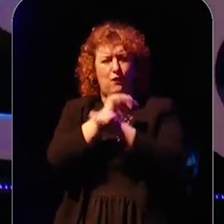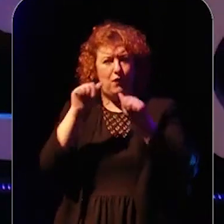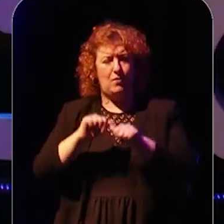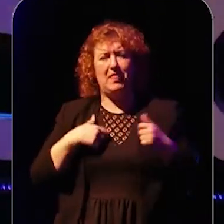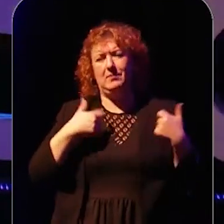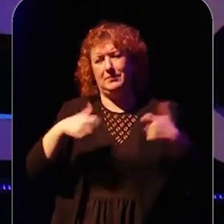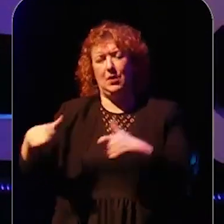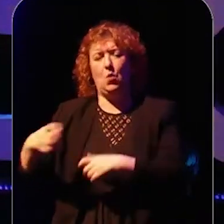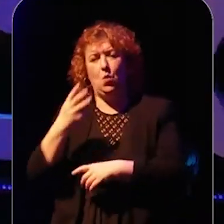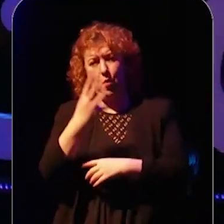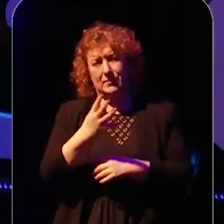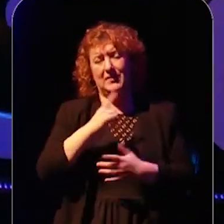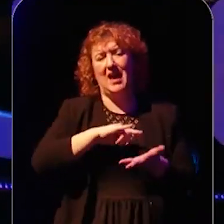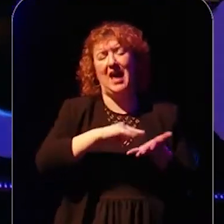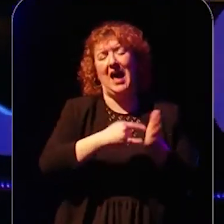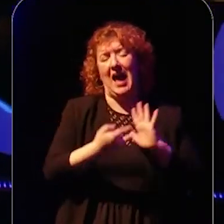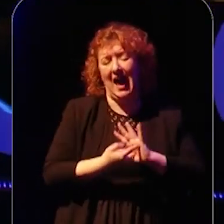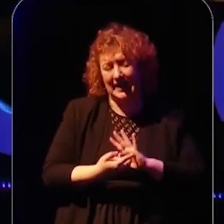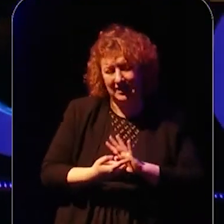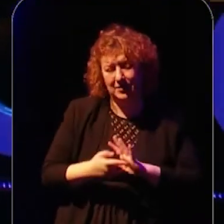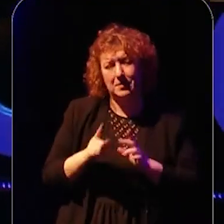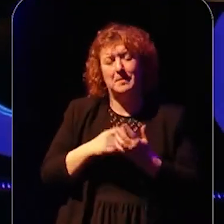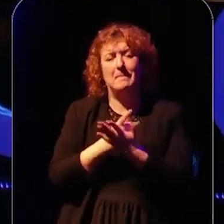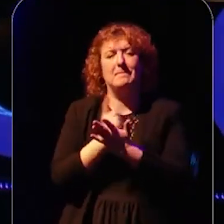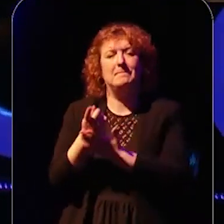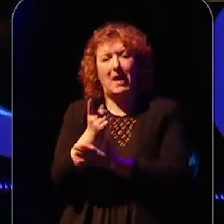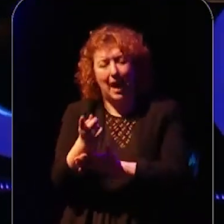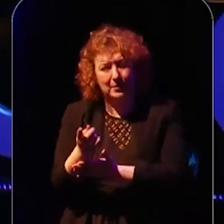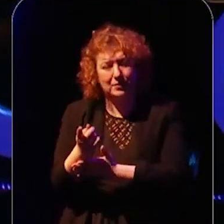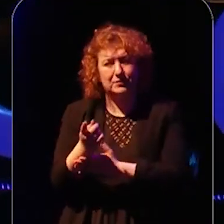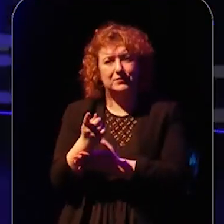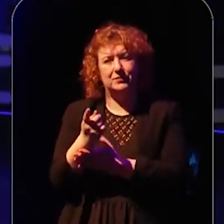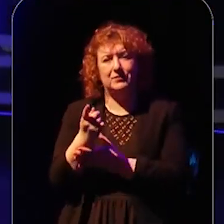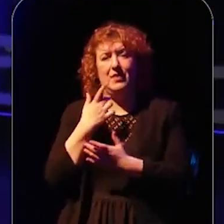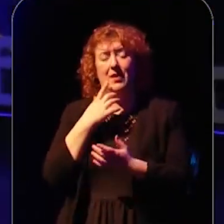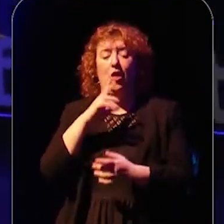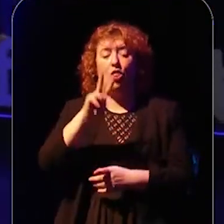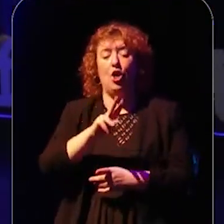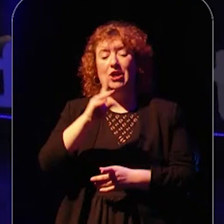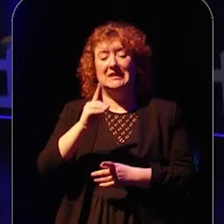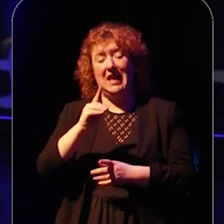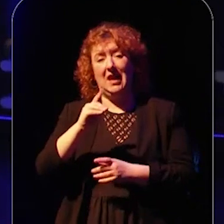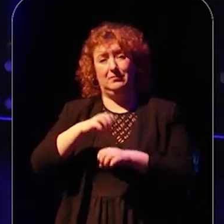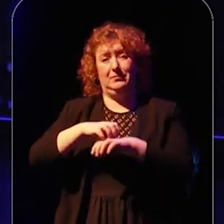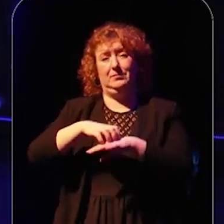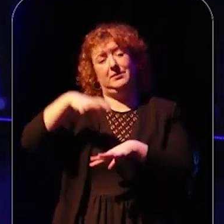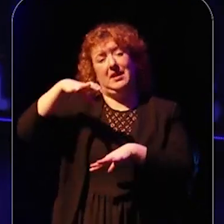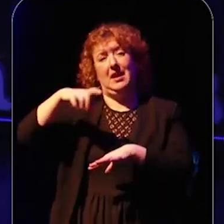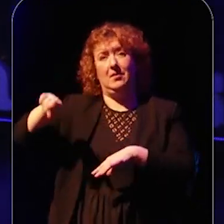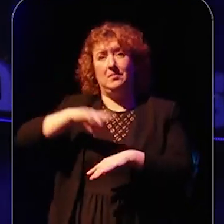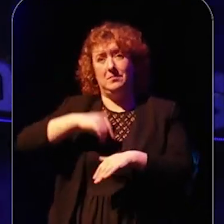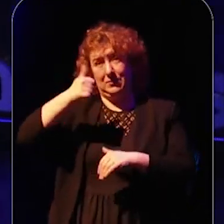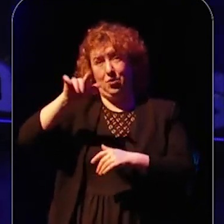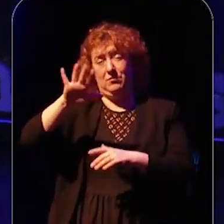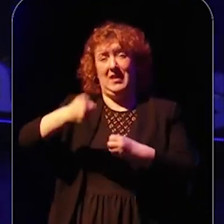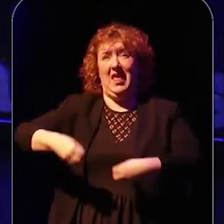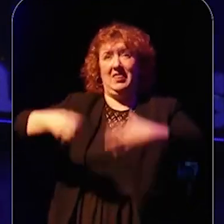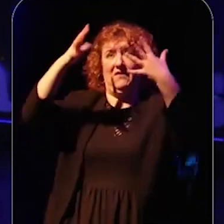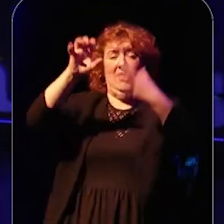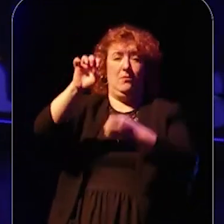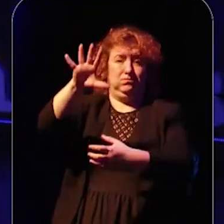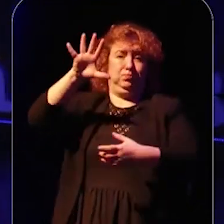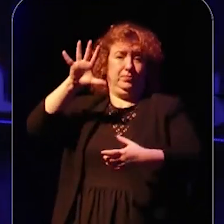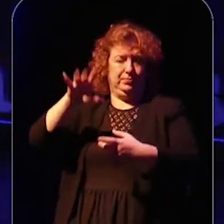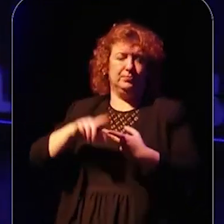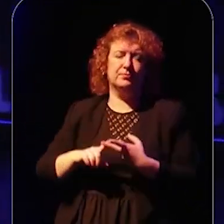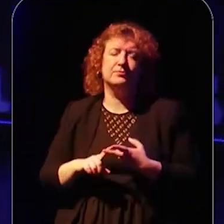toda la parte arquitectónica, el mapeado, que es el pasar de una imagen en 2D a la pantalla sobre el edificio que está en 3D,